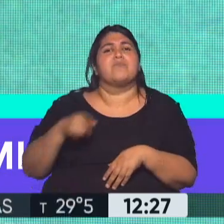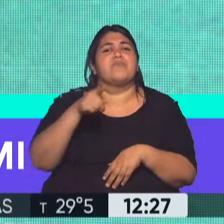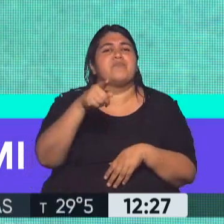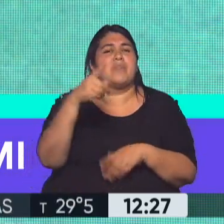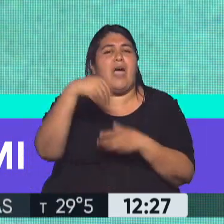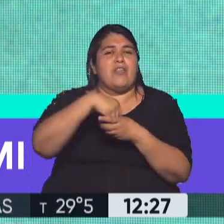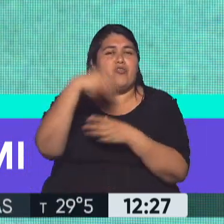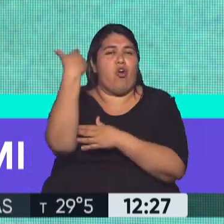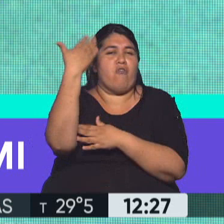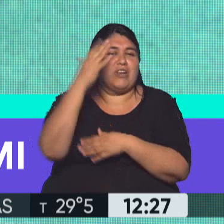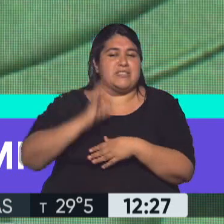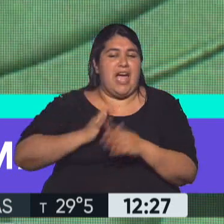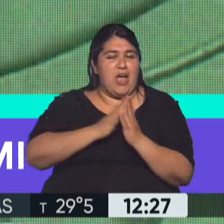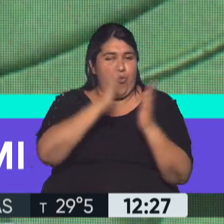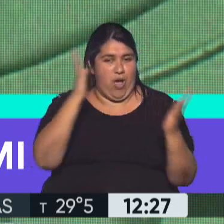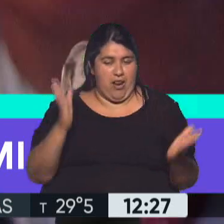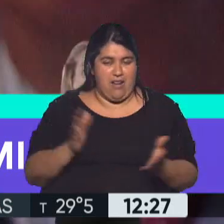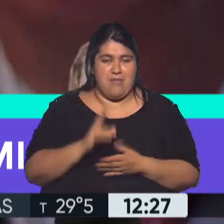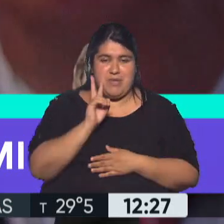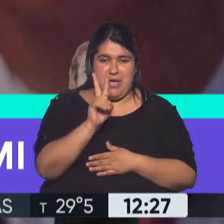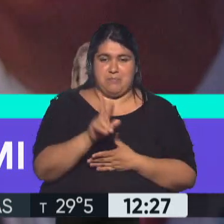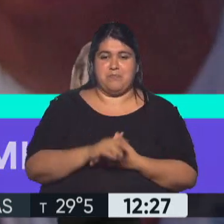la conferencia anual de la Unión Industrial Argentina.